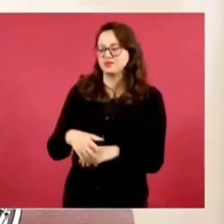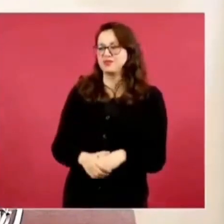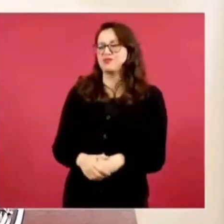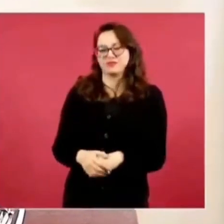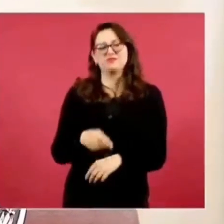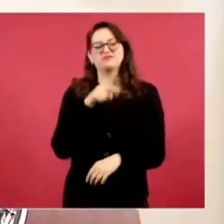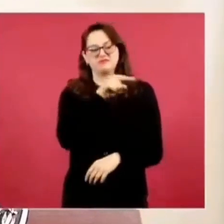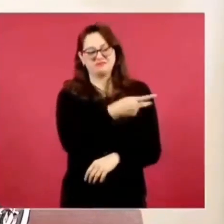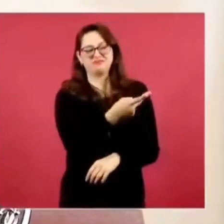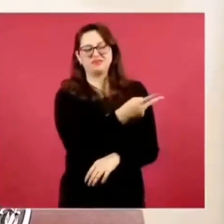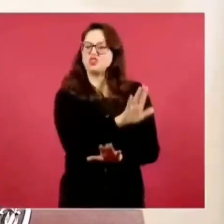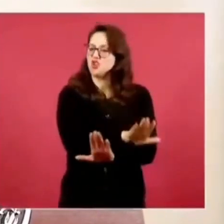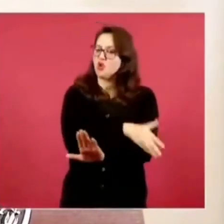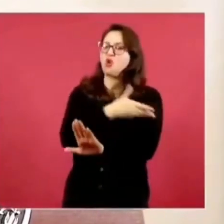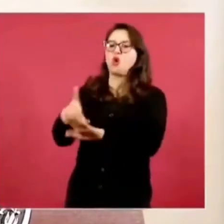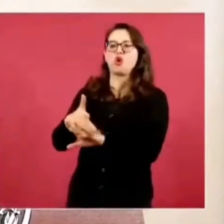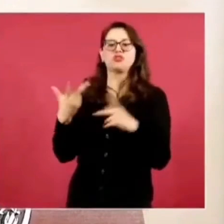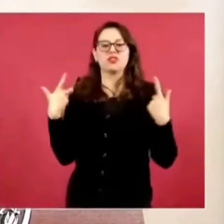no olvidar.